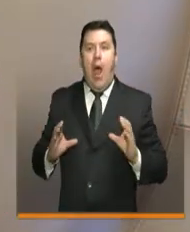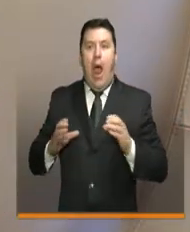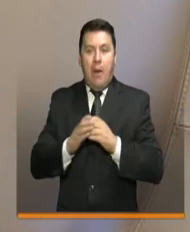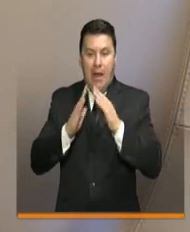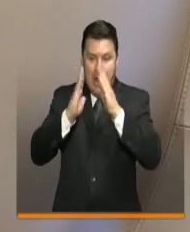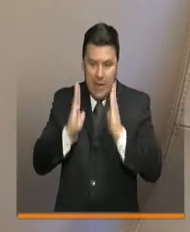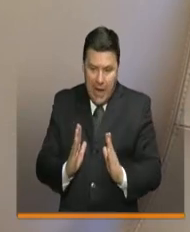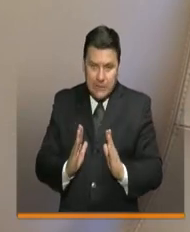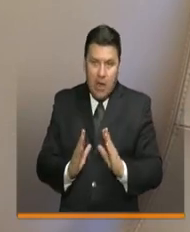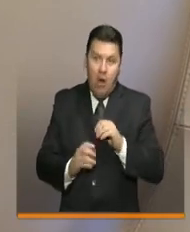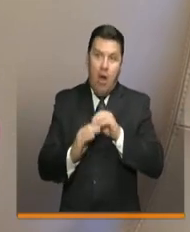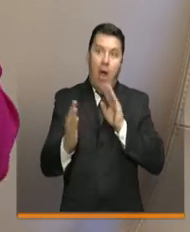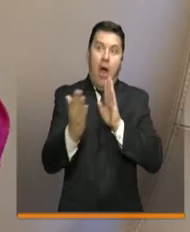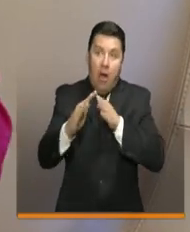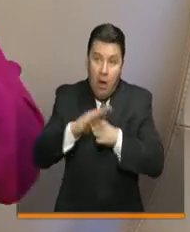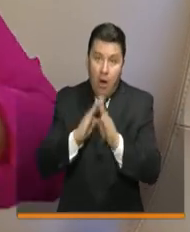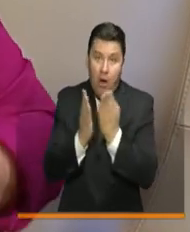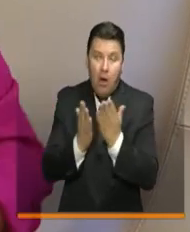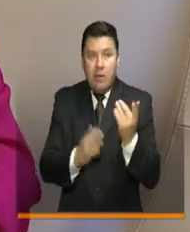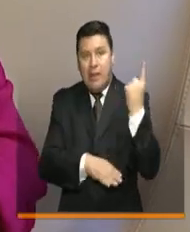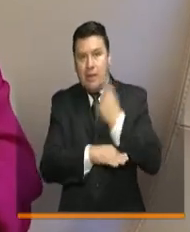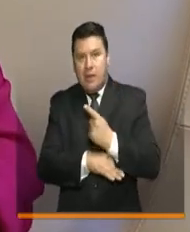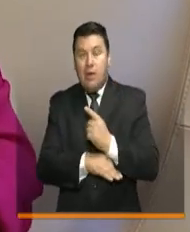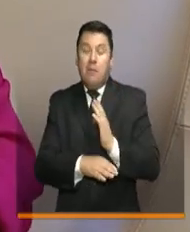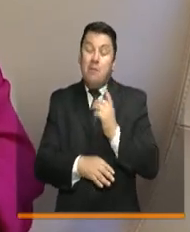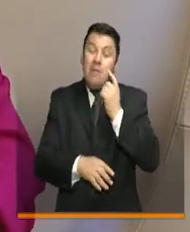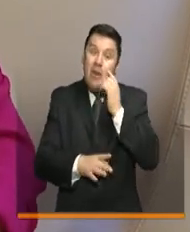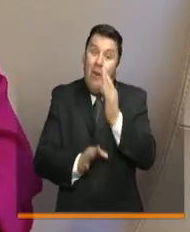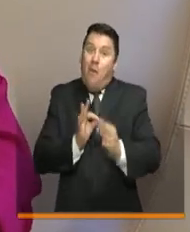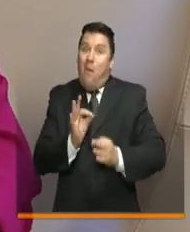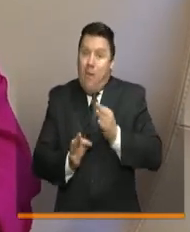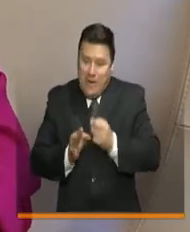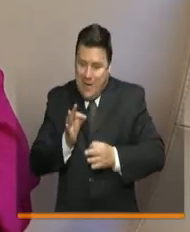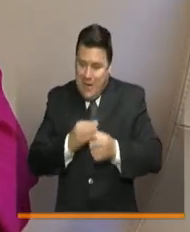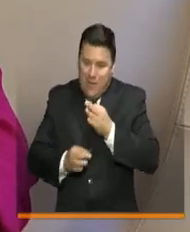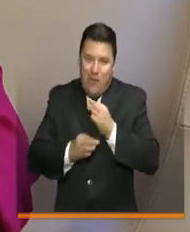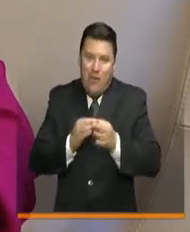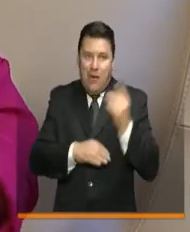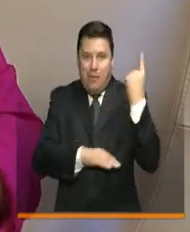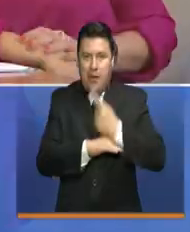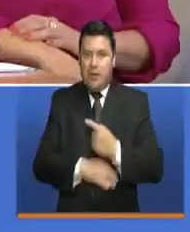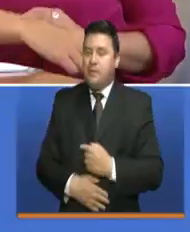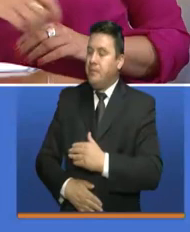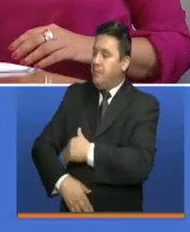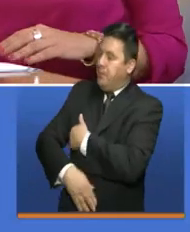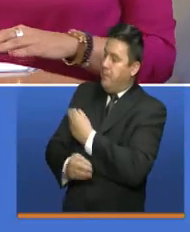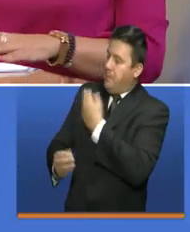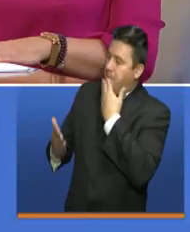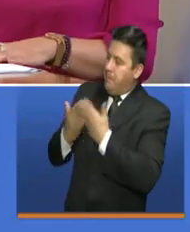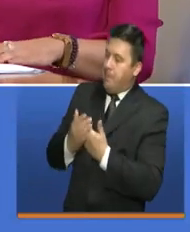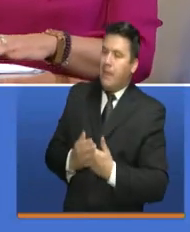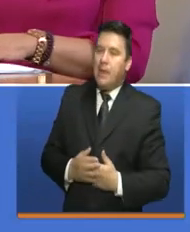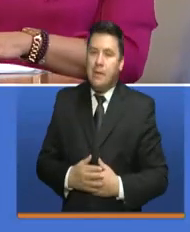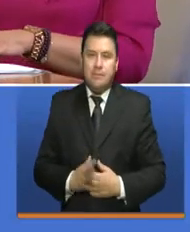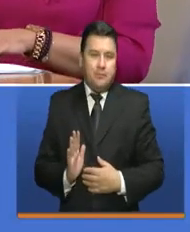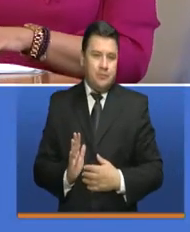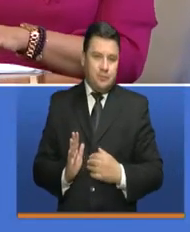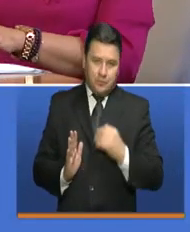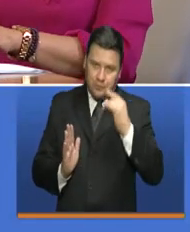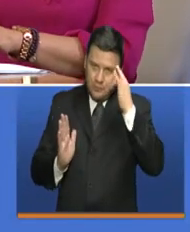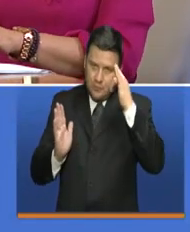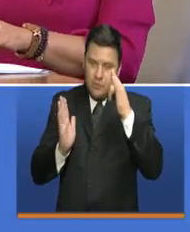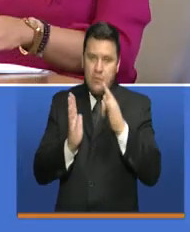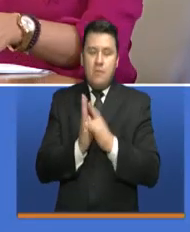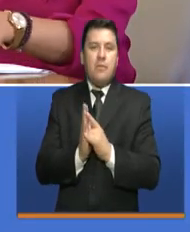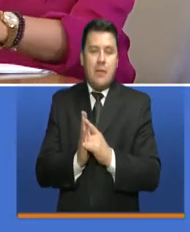o presencial y, sobre todo, por el cuidado, tomar las medidas que usted nos vaya indicando. Ministra, muchas gracias. Y yo creo que